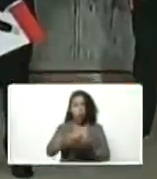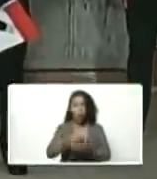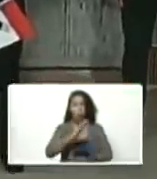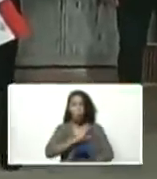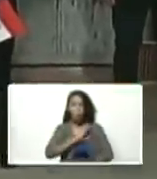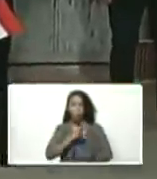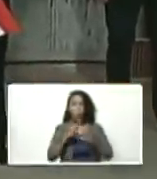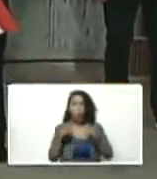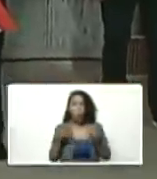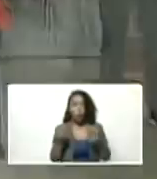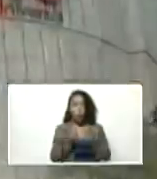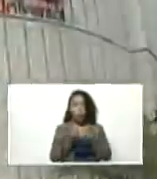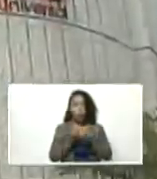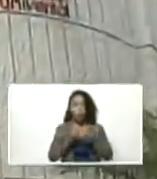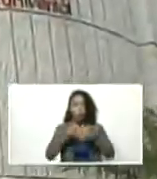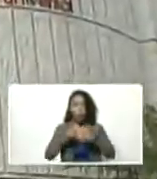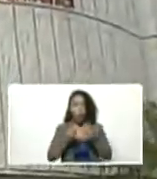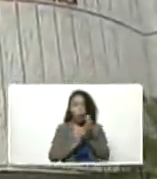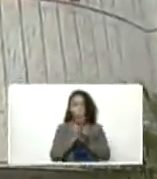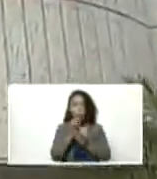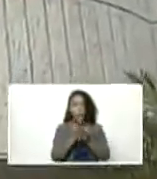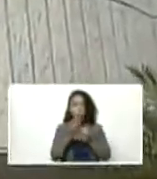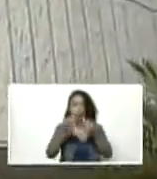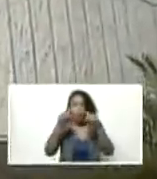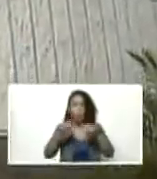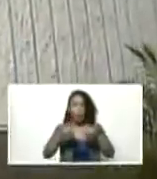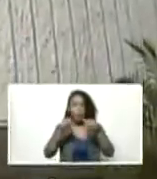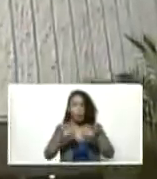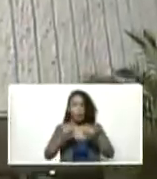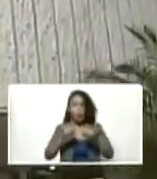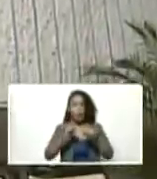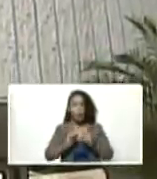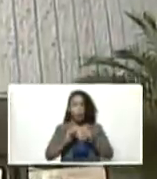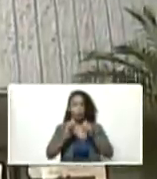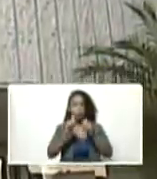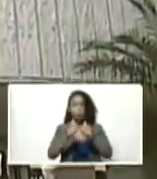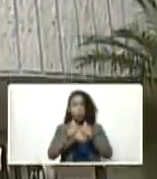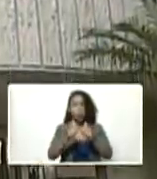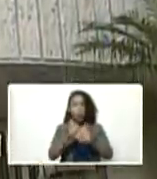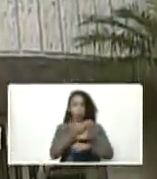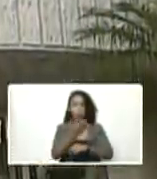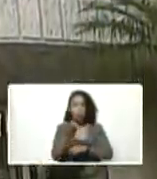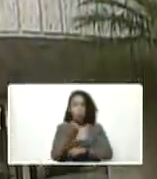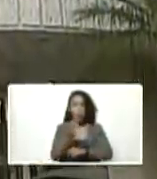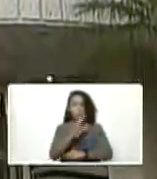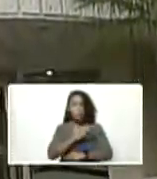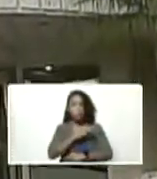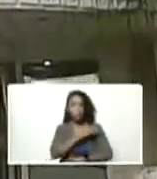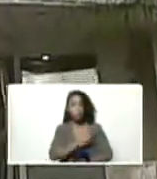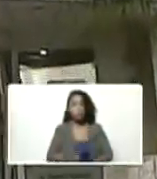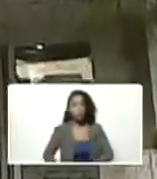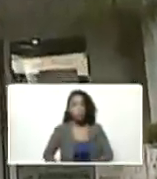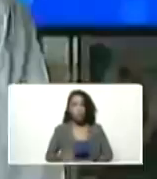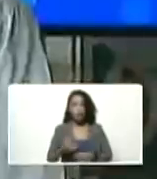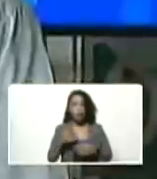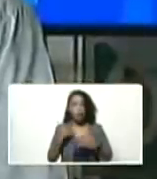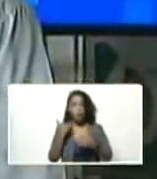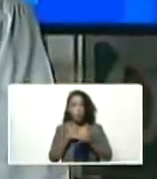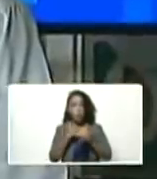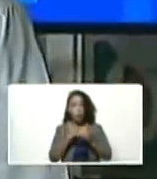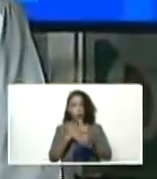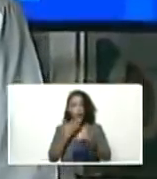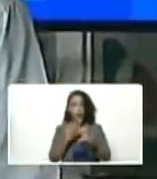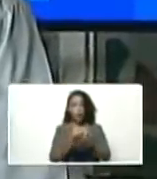de todos los compañeros emprendedores, por esta iniciativa de parte de usted, señor presidente, al igual que agradecido